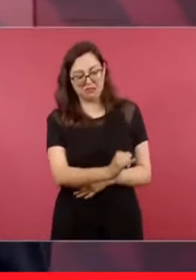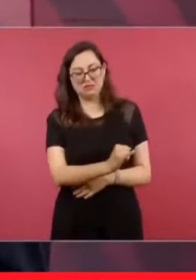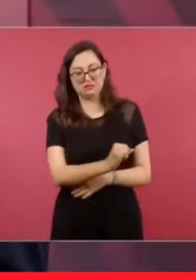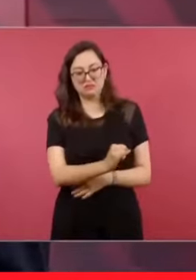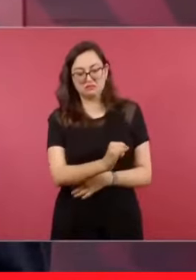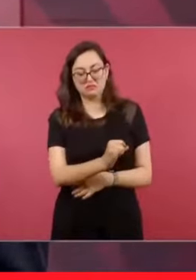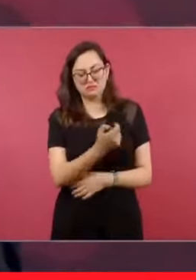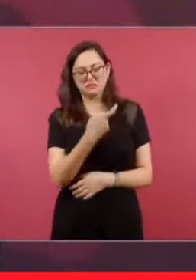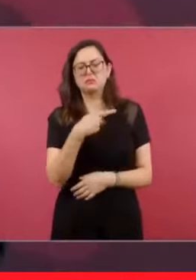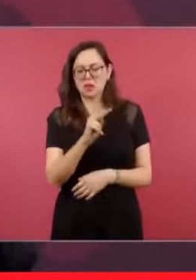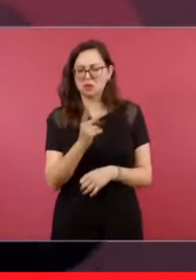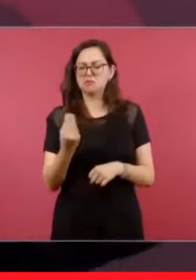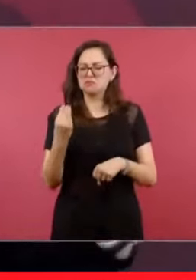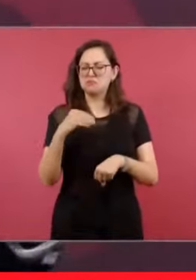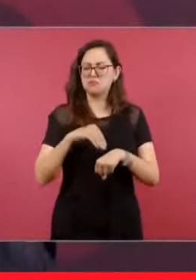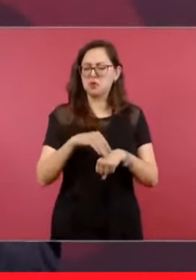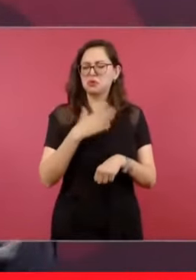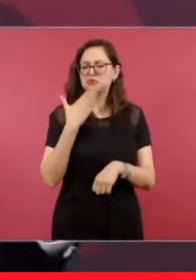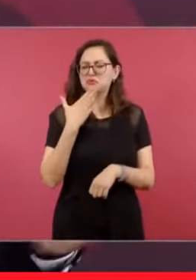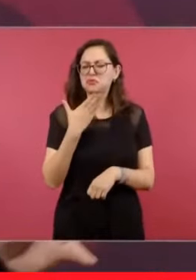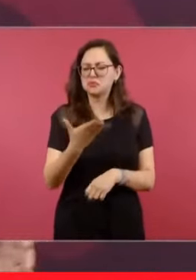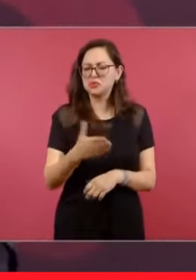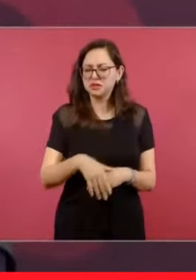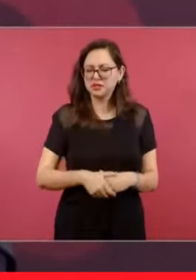pero se portan